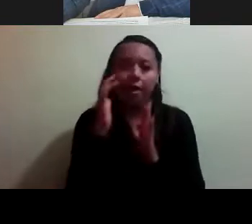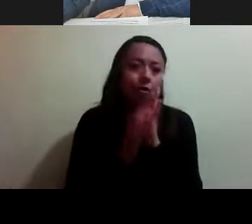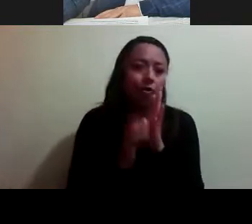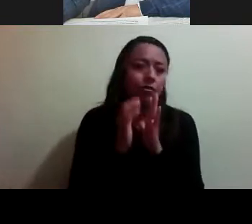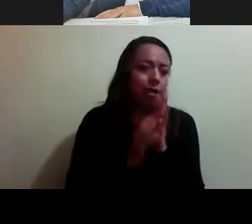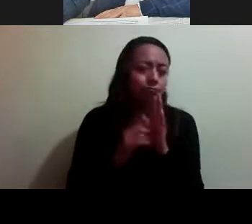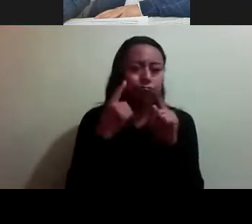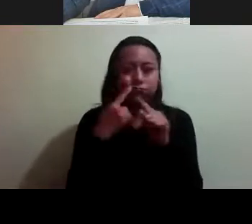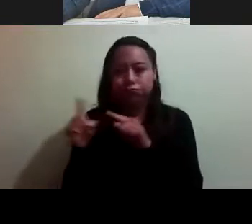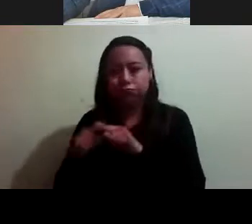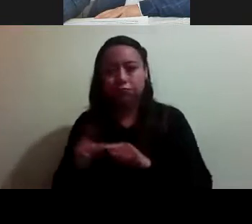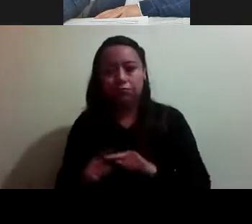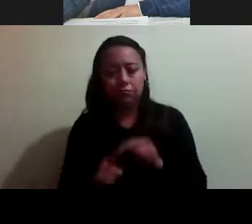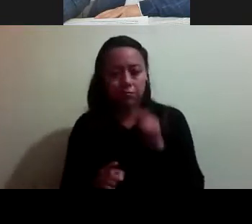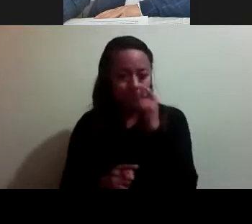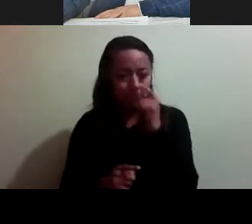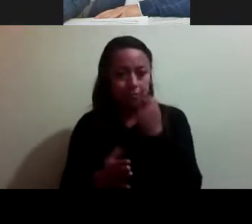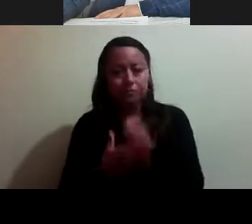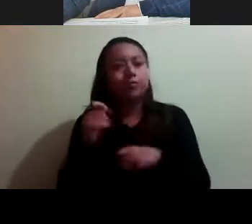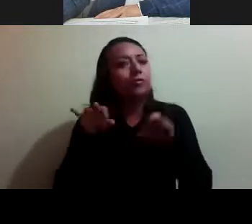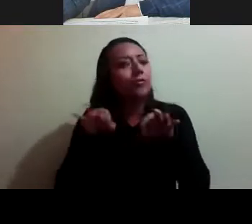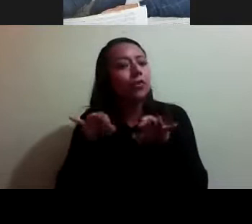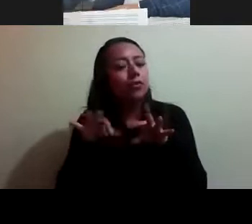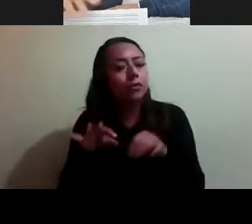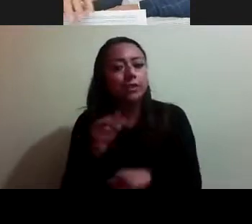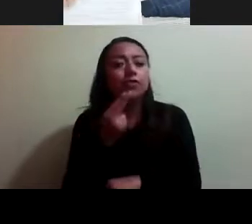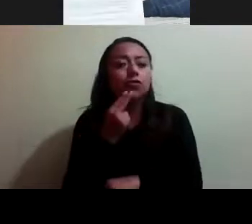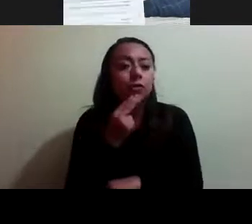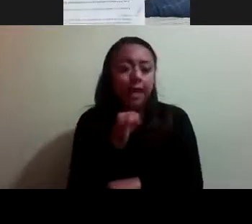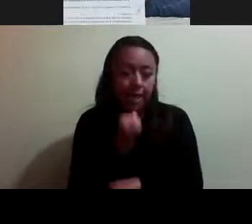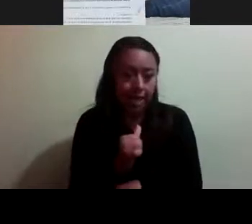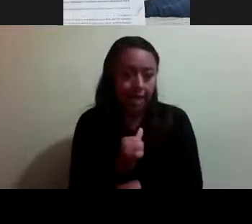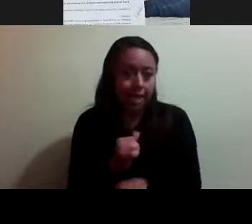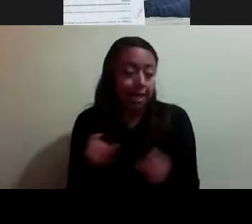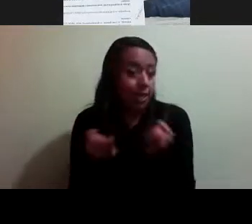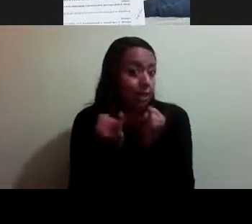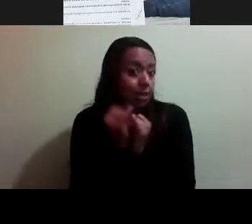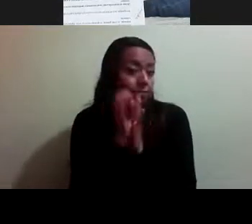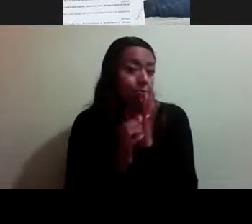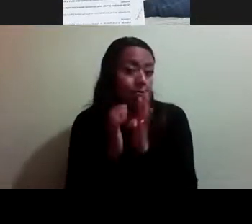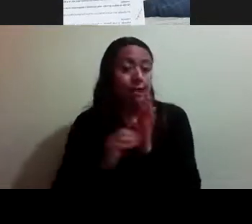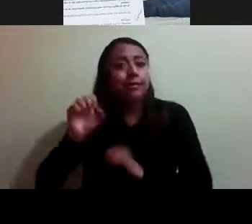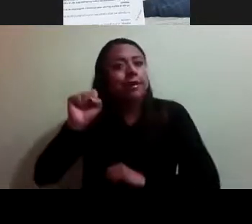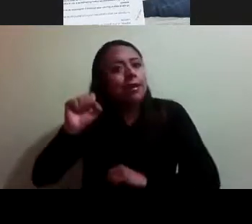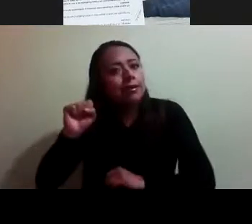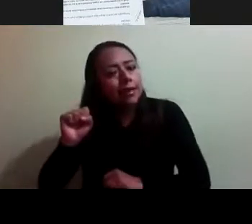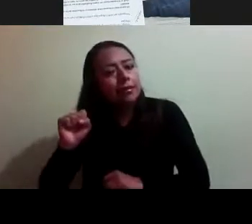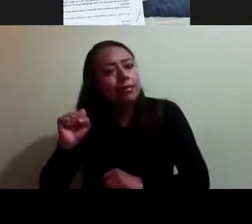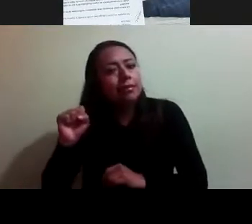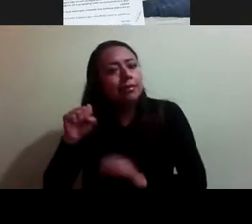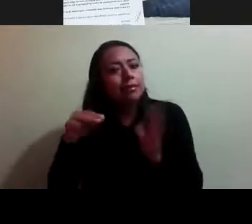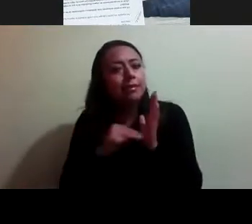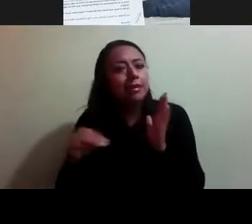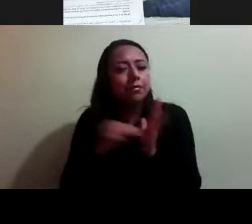se utilizan las oficinas. Si con todos esos ahorros tenemos este déficit de 60 millones, el próximo año vamos a tener un